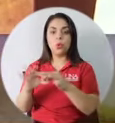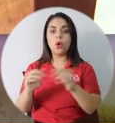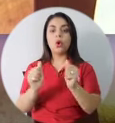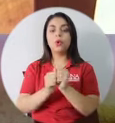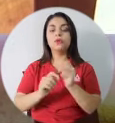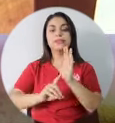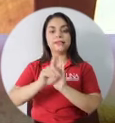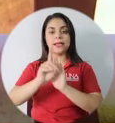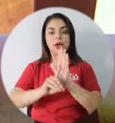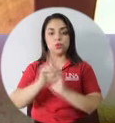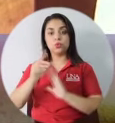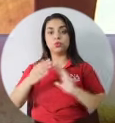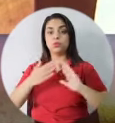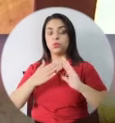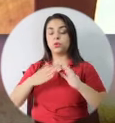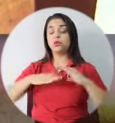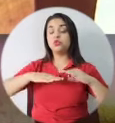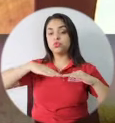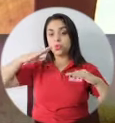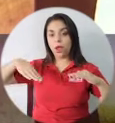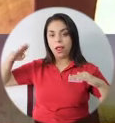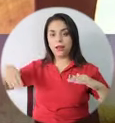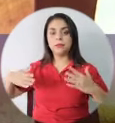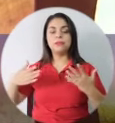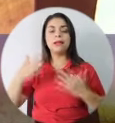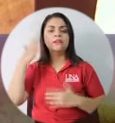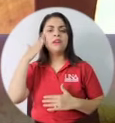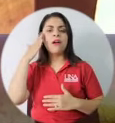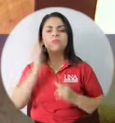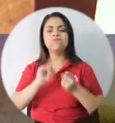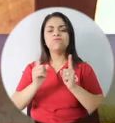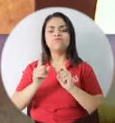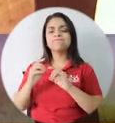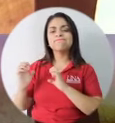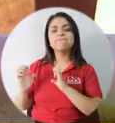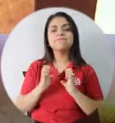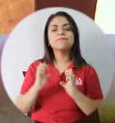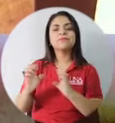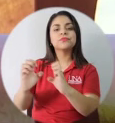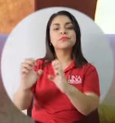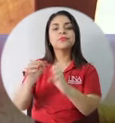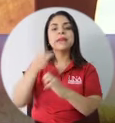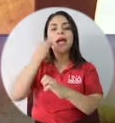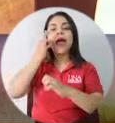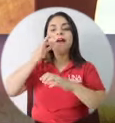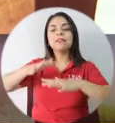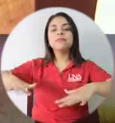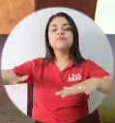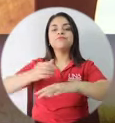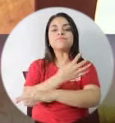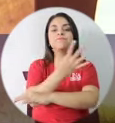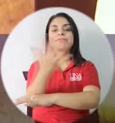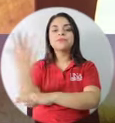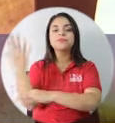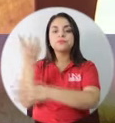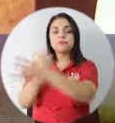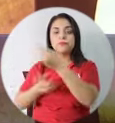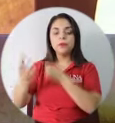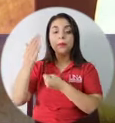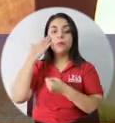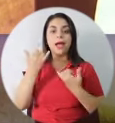con el desarrollo rural, es la estrategia que viene desde el cafetal, ¿verdad? Porque entonces hoy en día nos